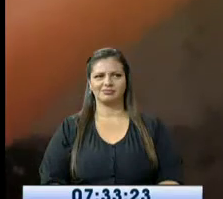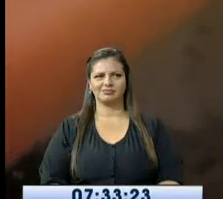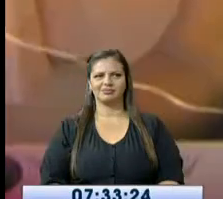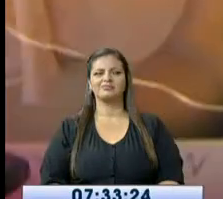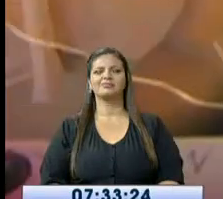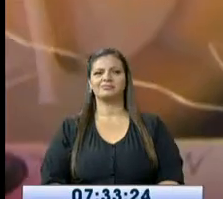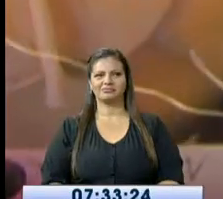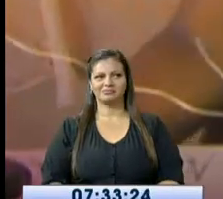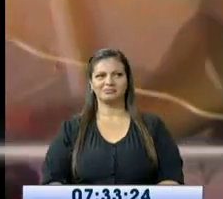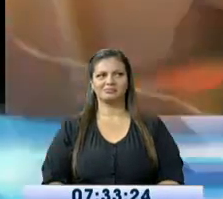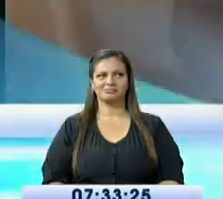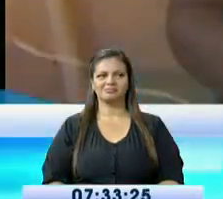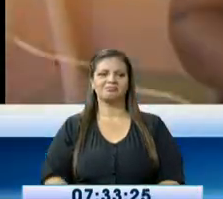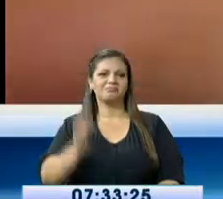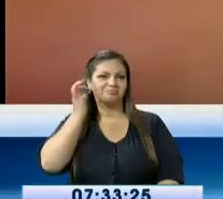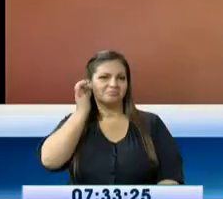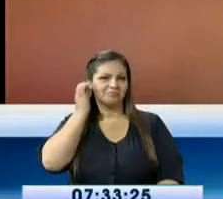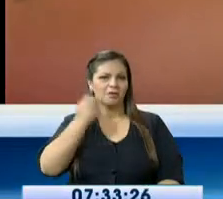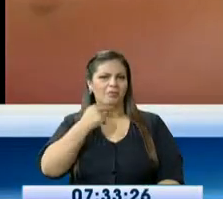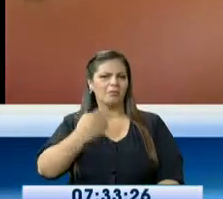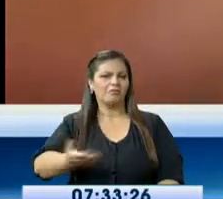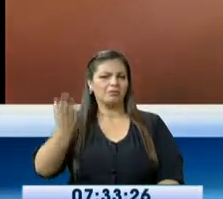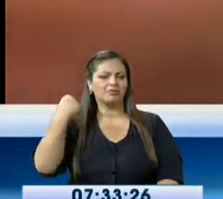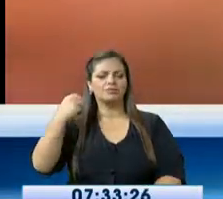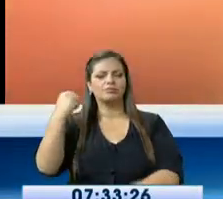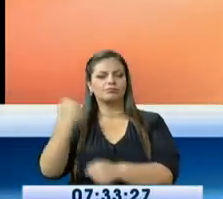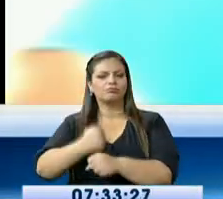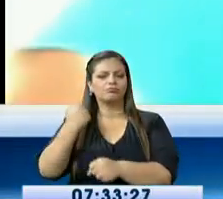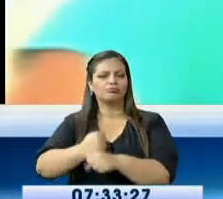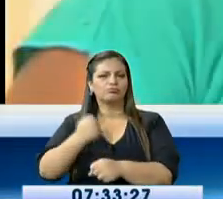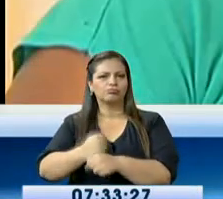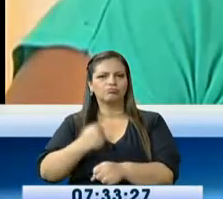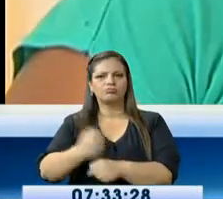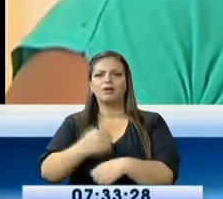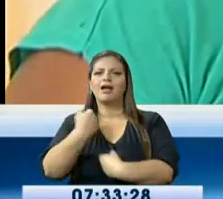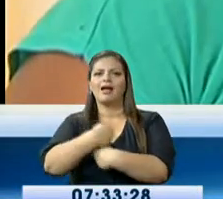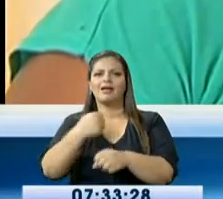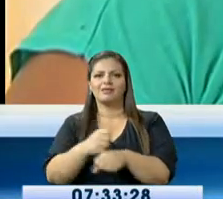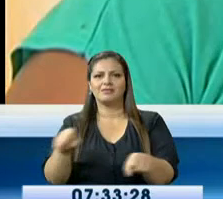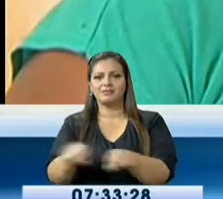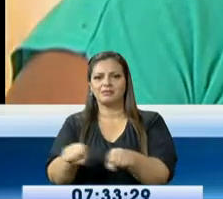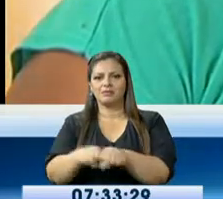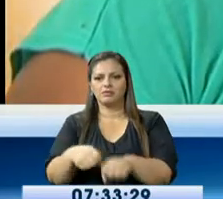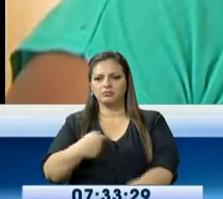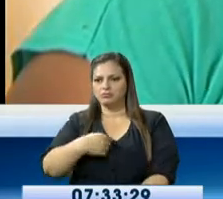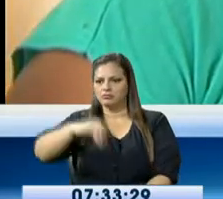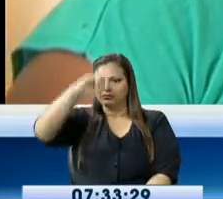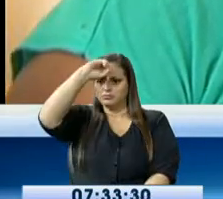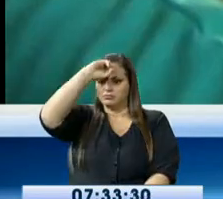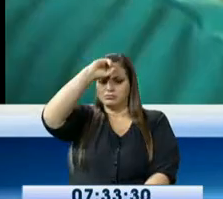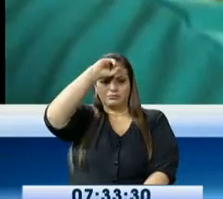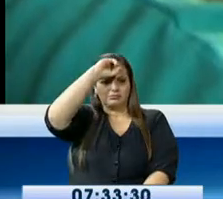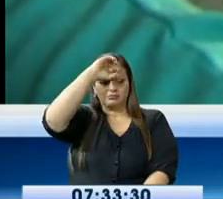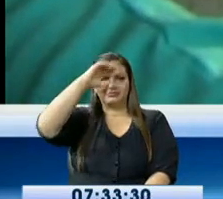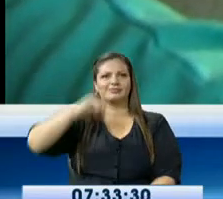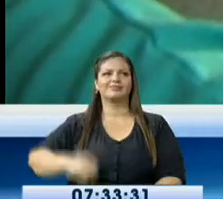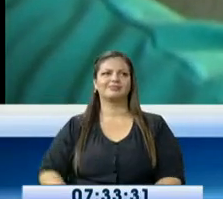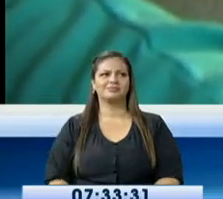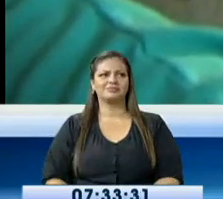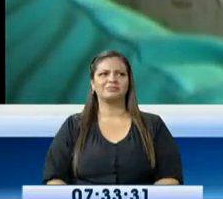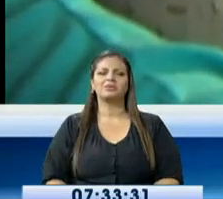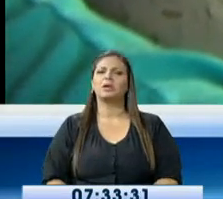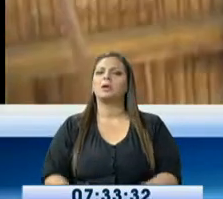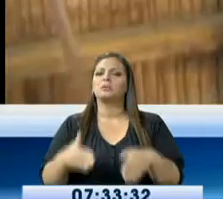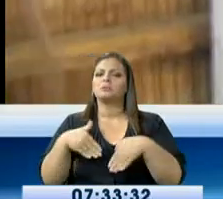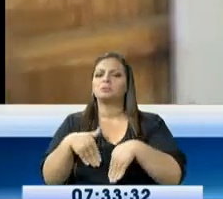Cuando comencé, entré a trabajar en un taller de calzado, pero no sabía absolutamente nada. Matilde cose las necesidades